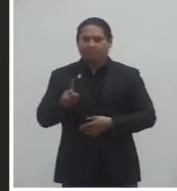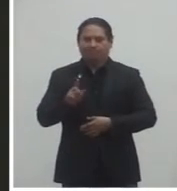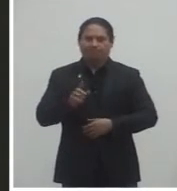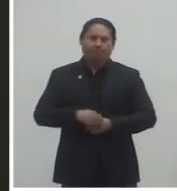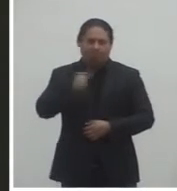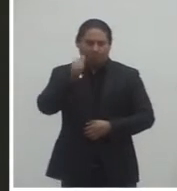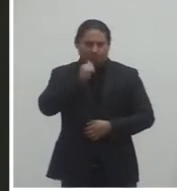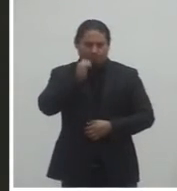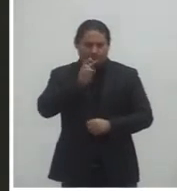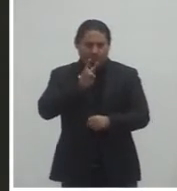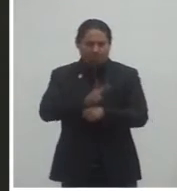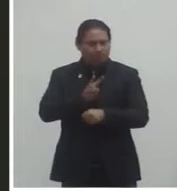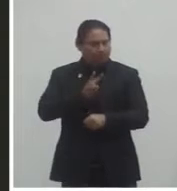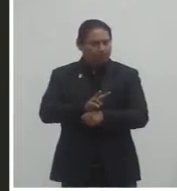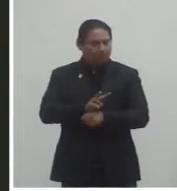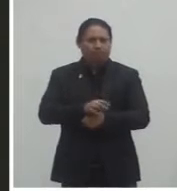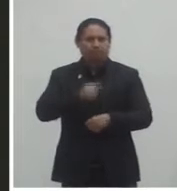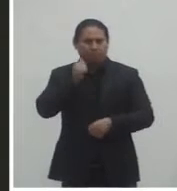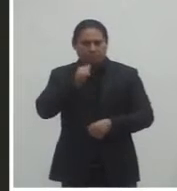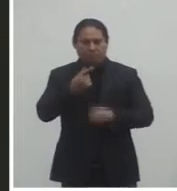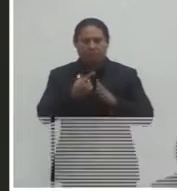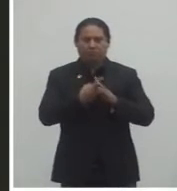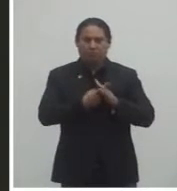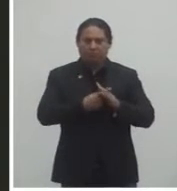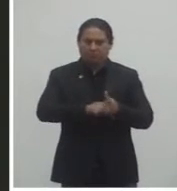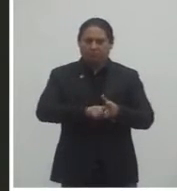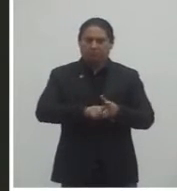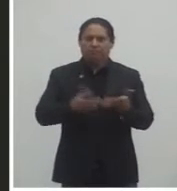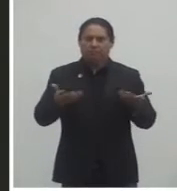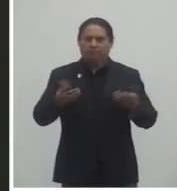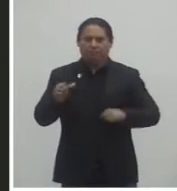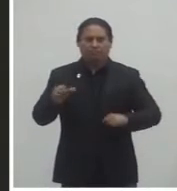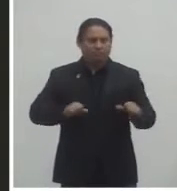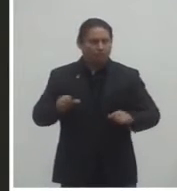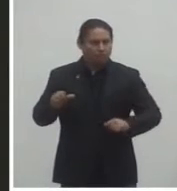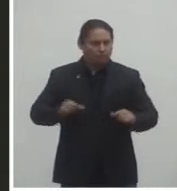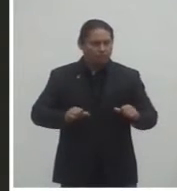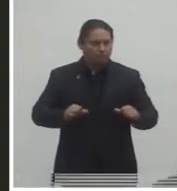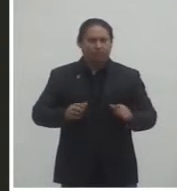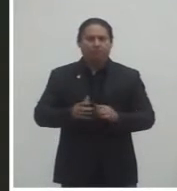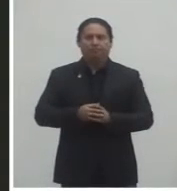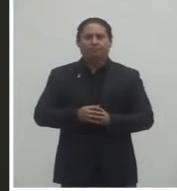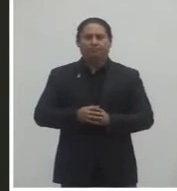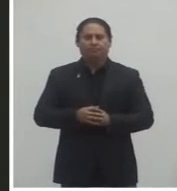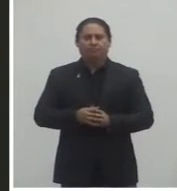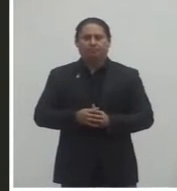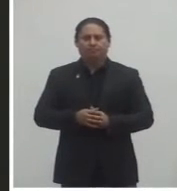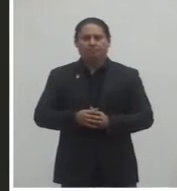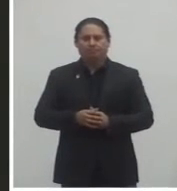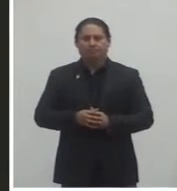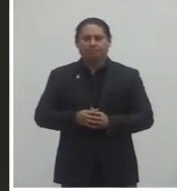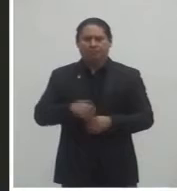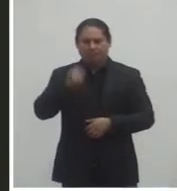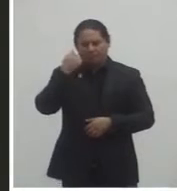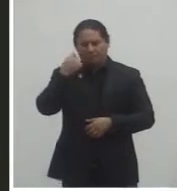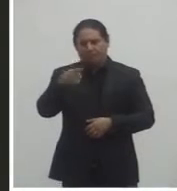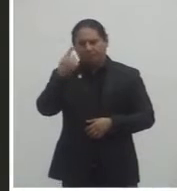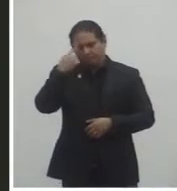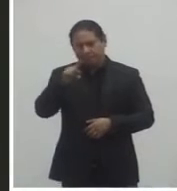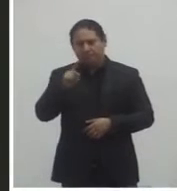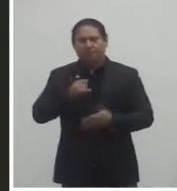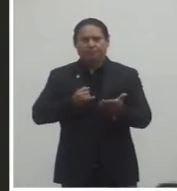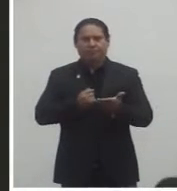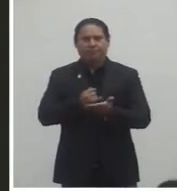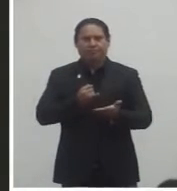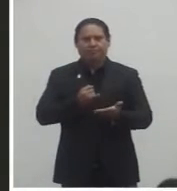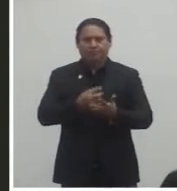Comité Ejecutivo Nacional, hemos iniciado una acción de inconstitucionalidad sobre esta decisión